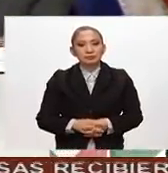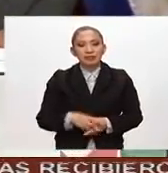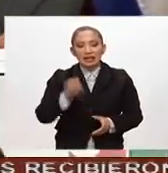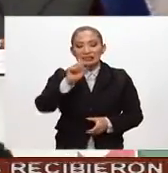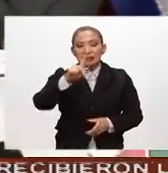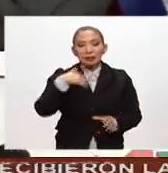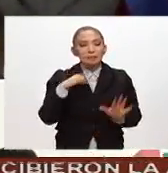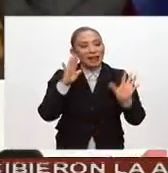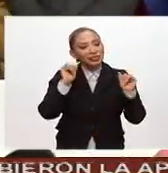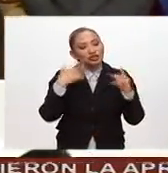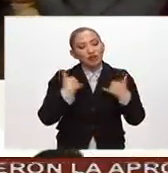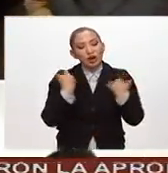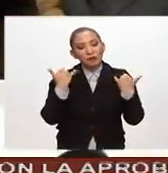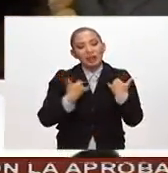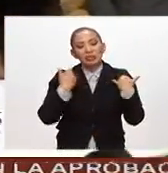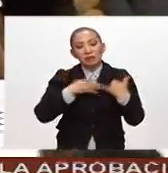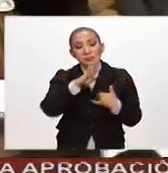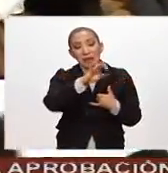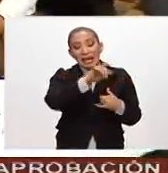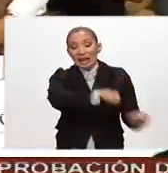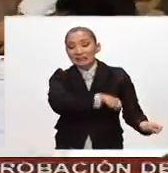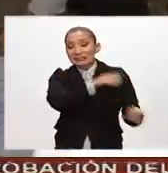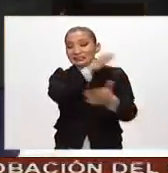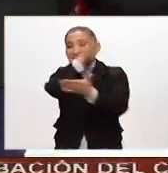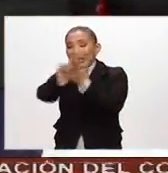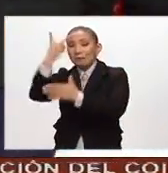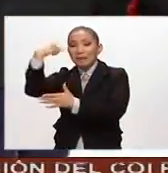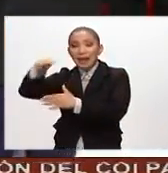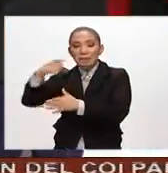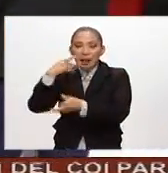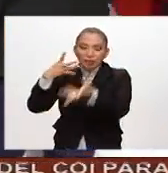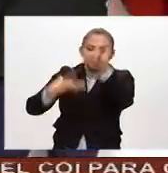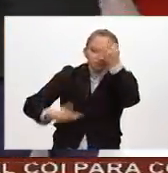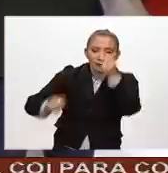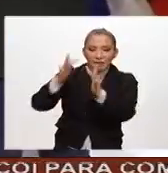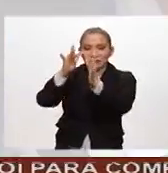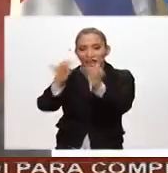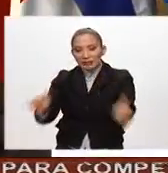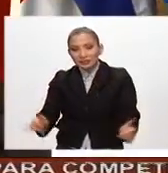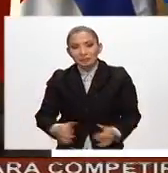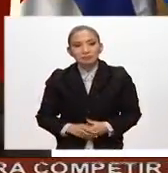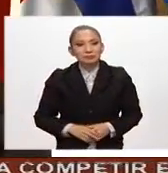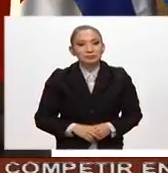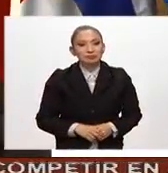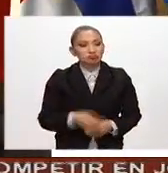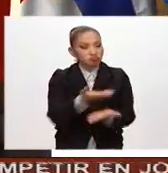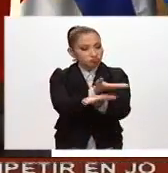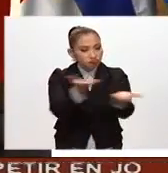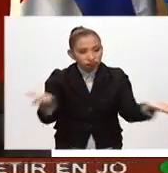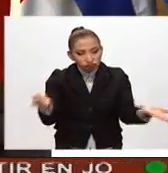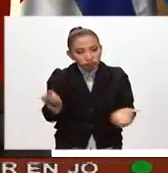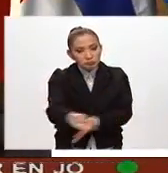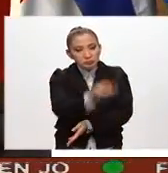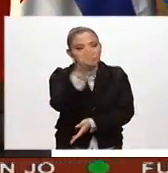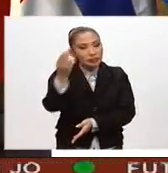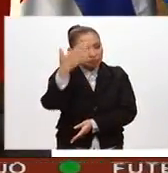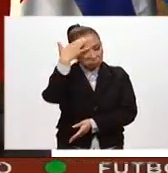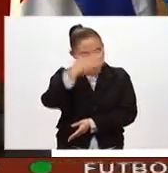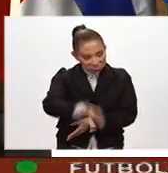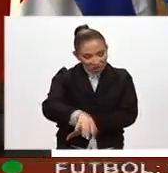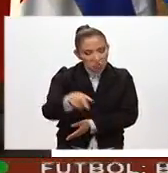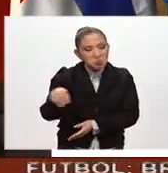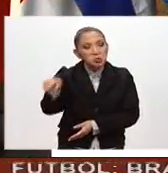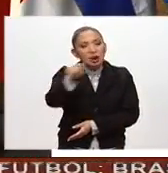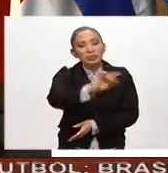SEP despide a 300 becarios mexicanos que viajan para prepararse en Francia. Sean, como sé que lo van a